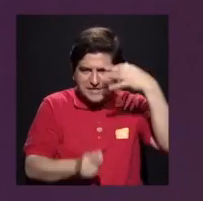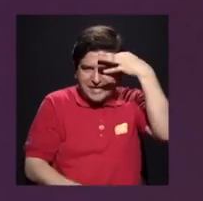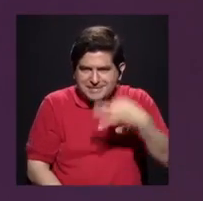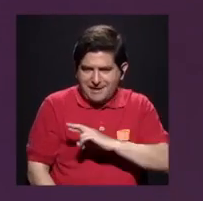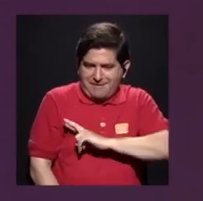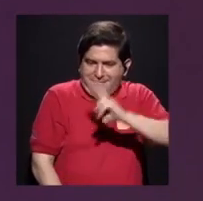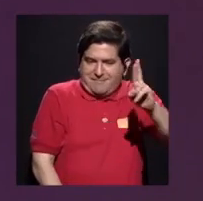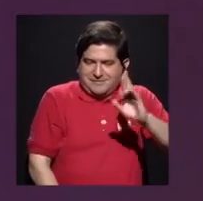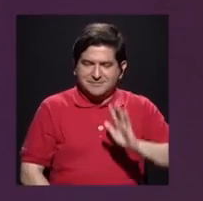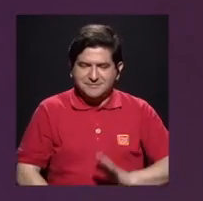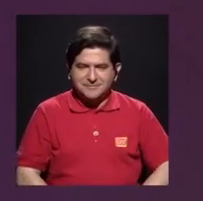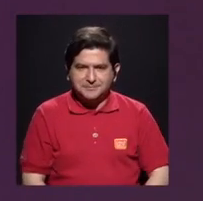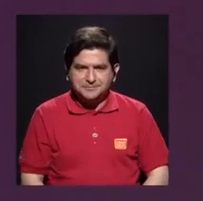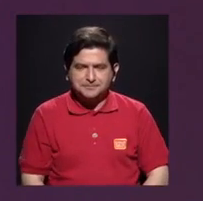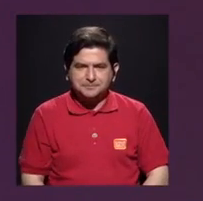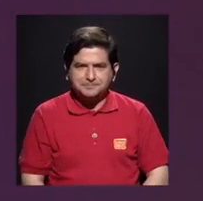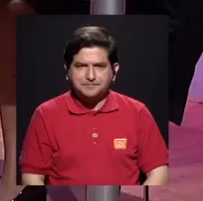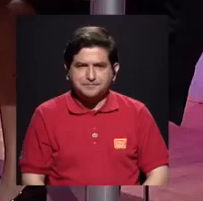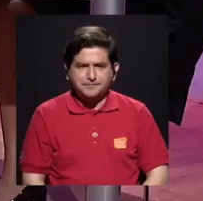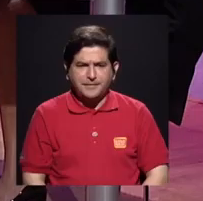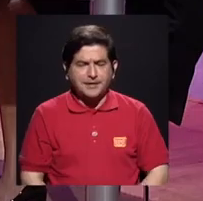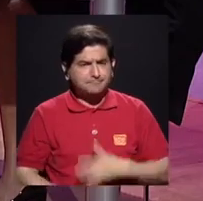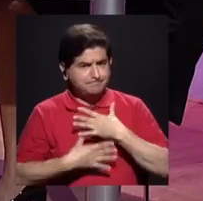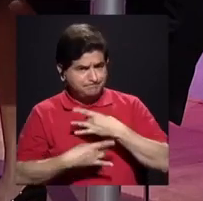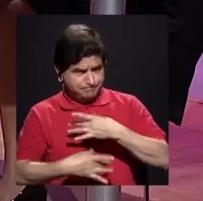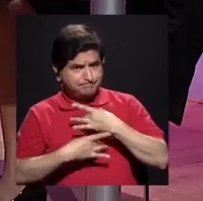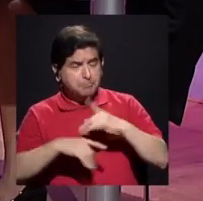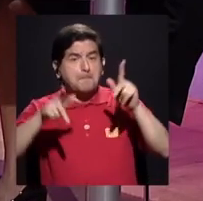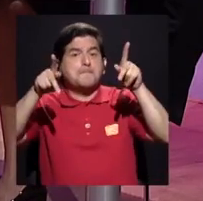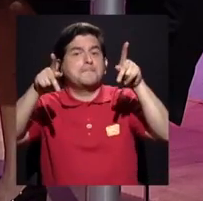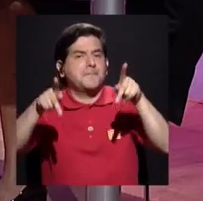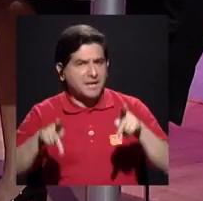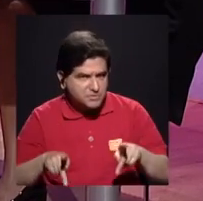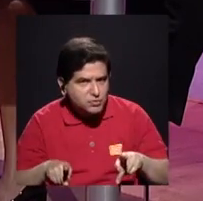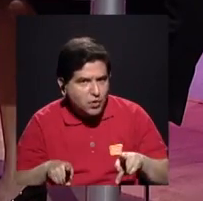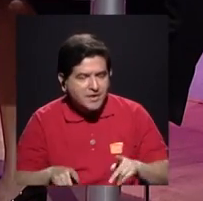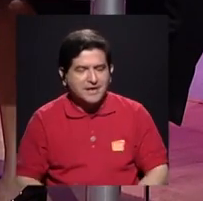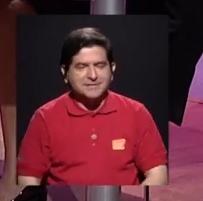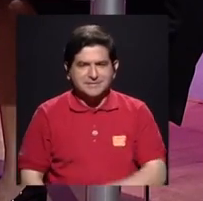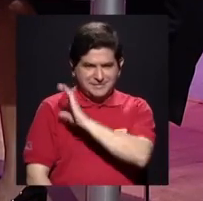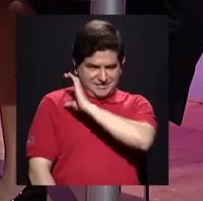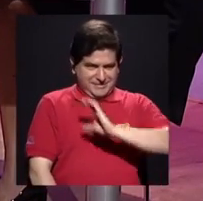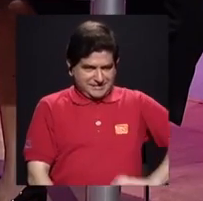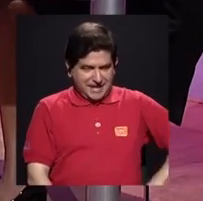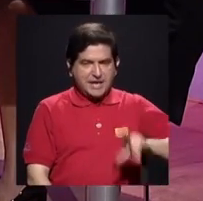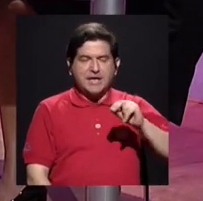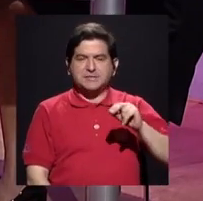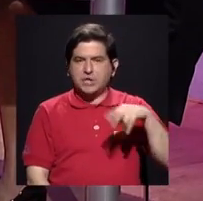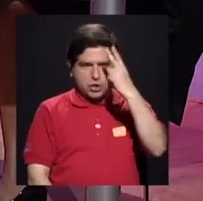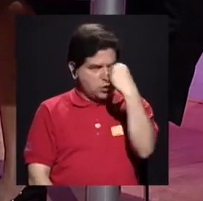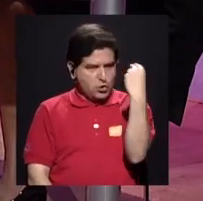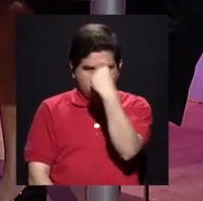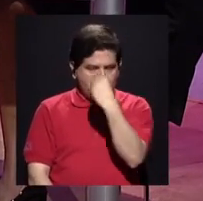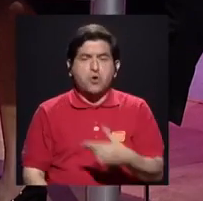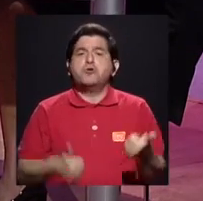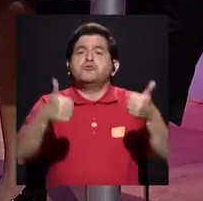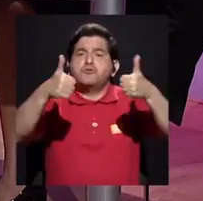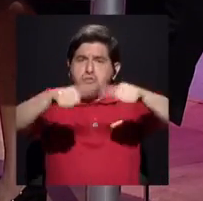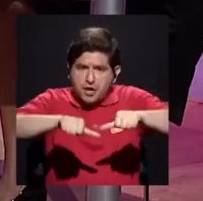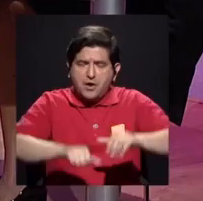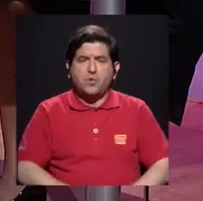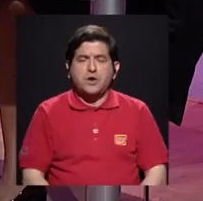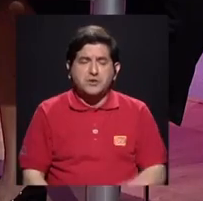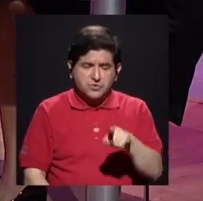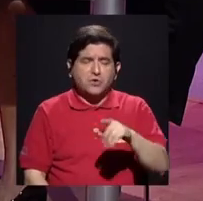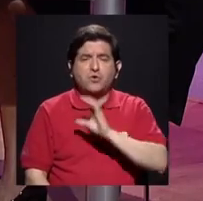e incluso es llama la atención que hasta personas cristianas no católicas están de acuerdo con la